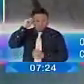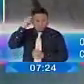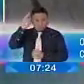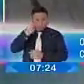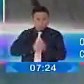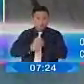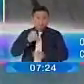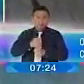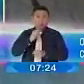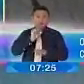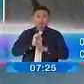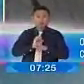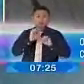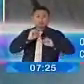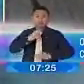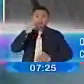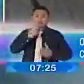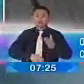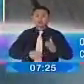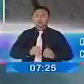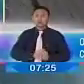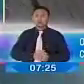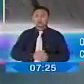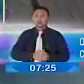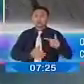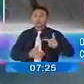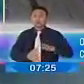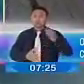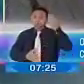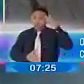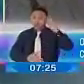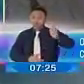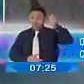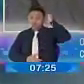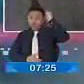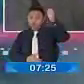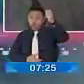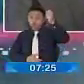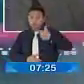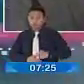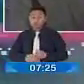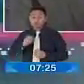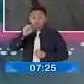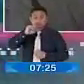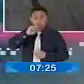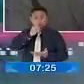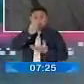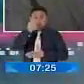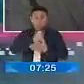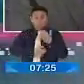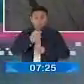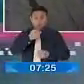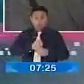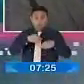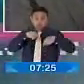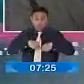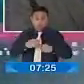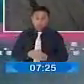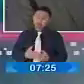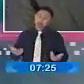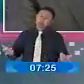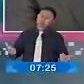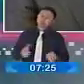año el Ecuador fue sancionado con tarjeta amarilla. Justo hace un año. Justo hace un año. Y hace un año empezamos desde el primer día a afrontarlo con